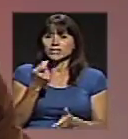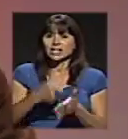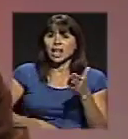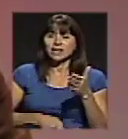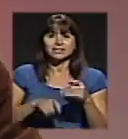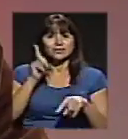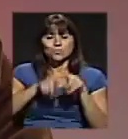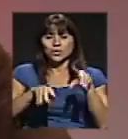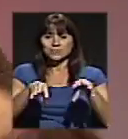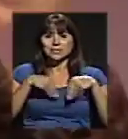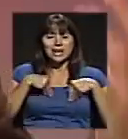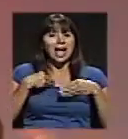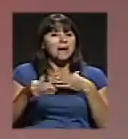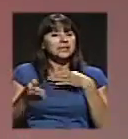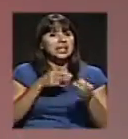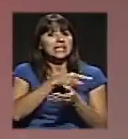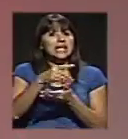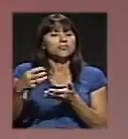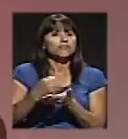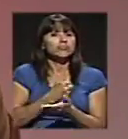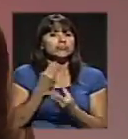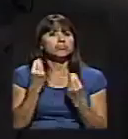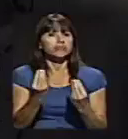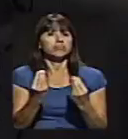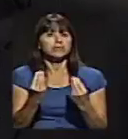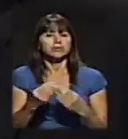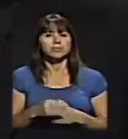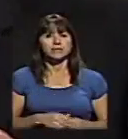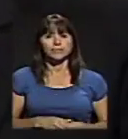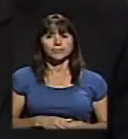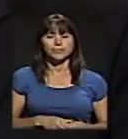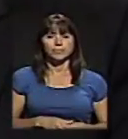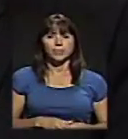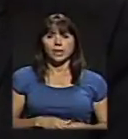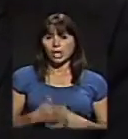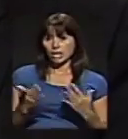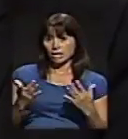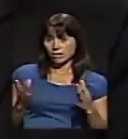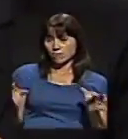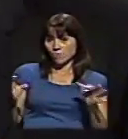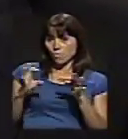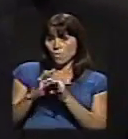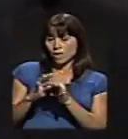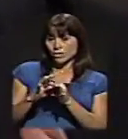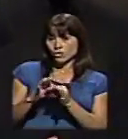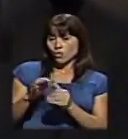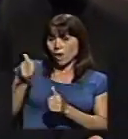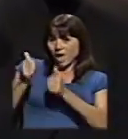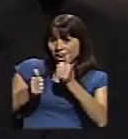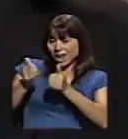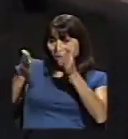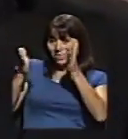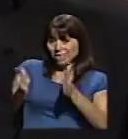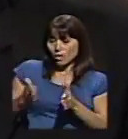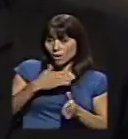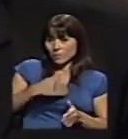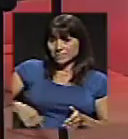ganancias son exorbitantes? En cuanto a la candidatura presidencial de una coalición o de una